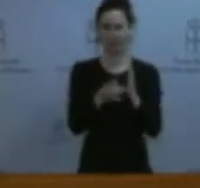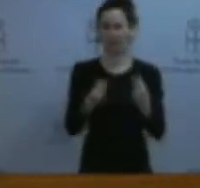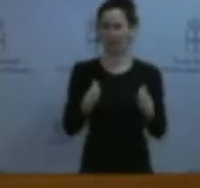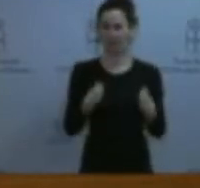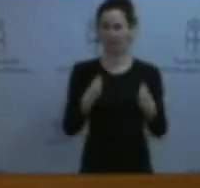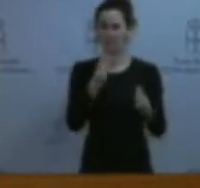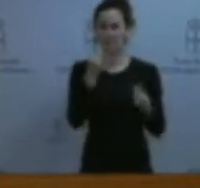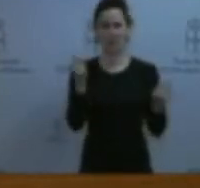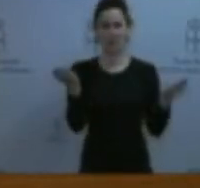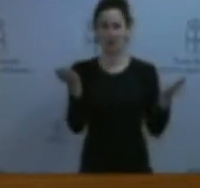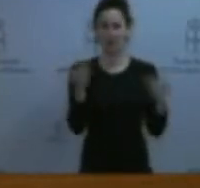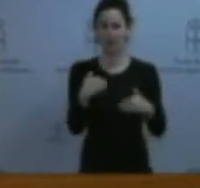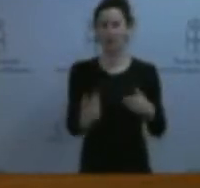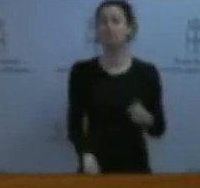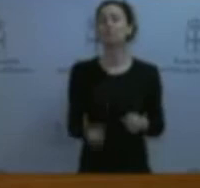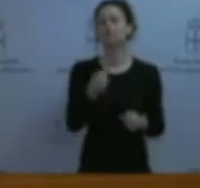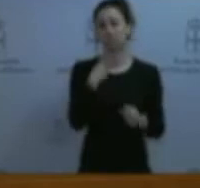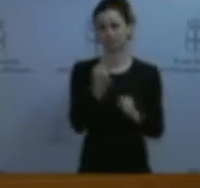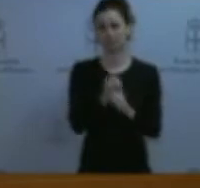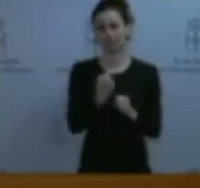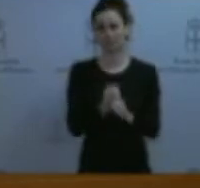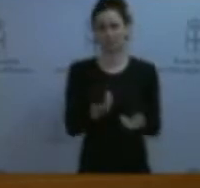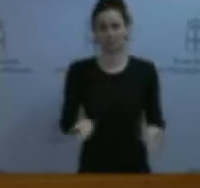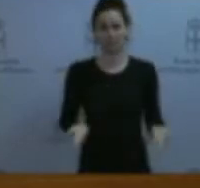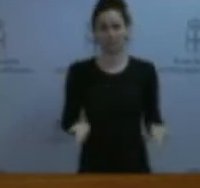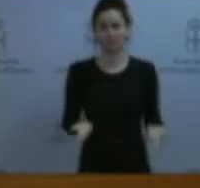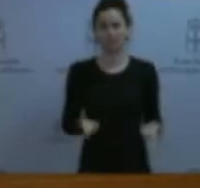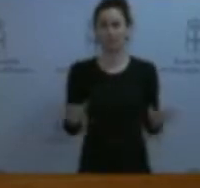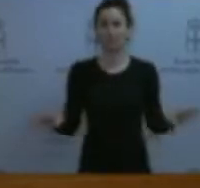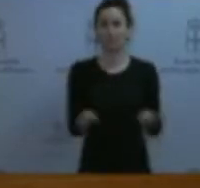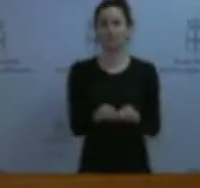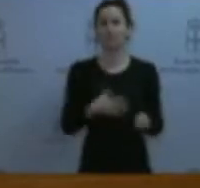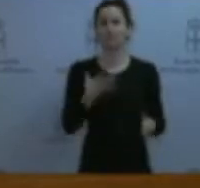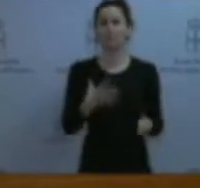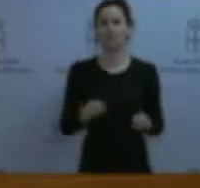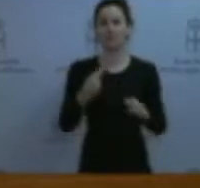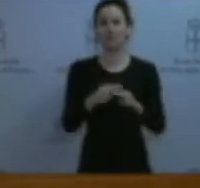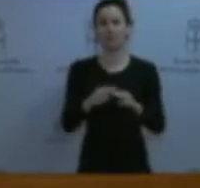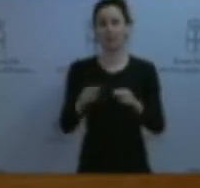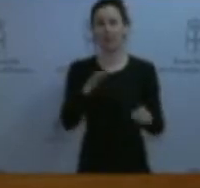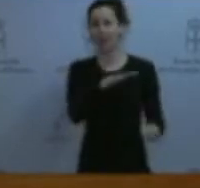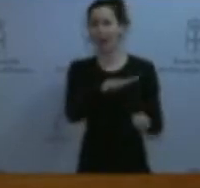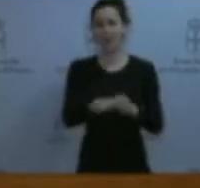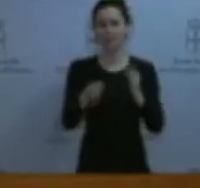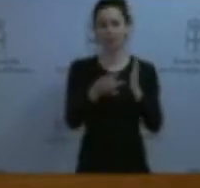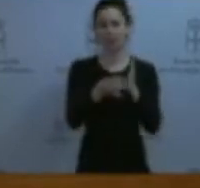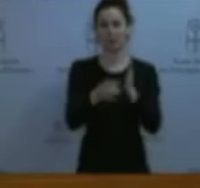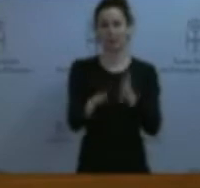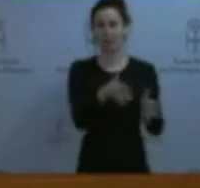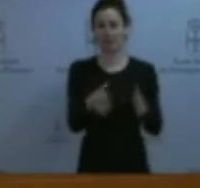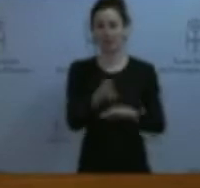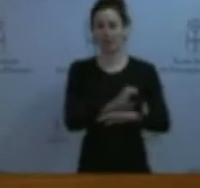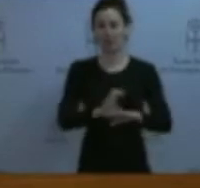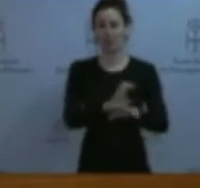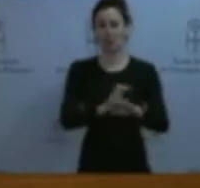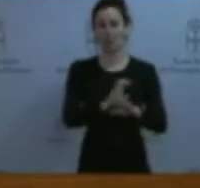lo que hacemos es perder empleo. Único resumen posible de la política en materia de calidad del aire de la consejería de